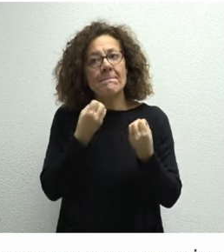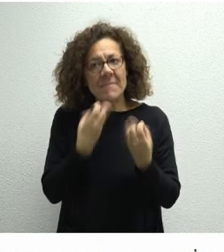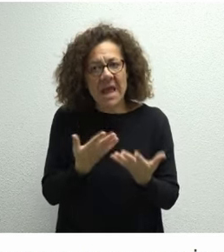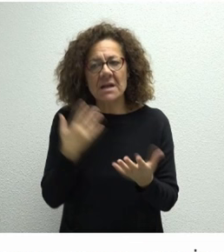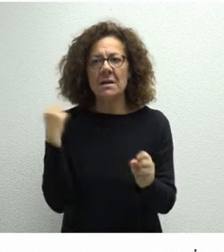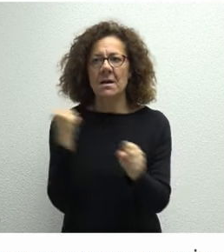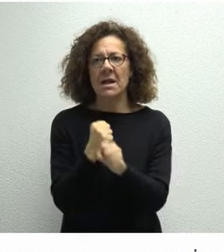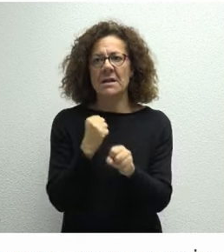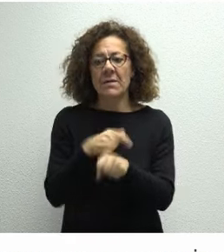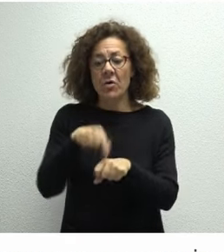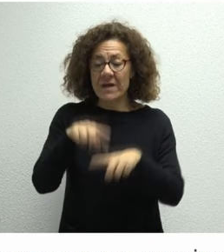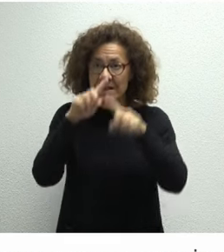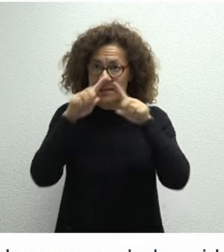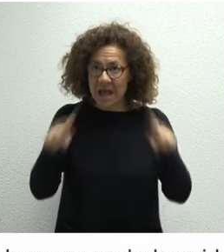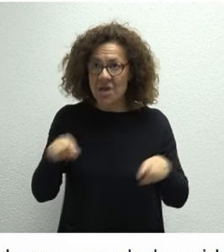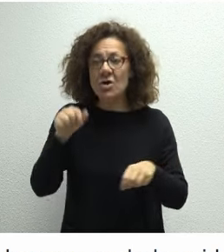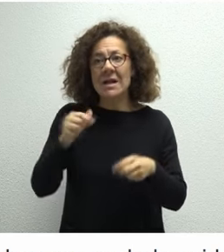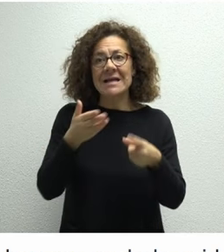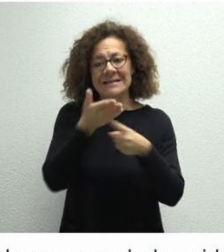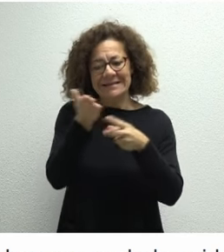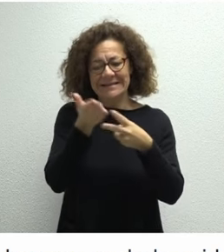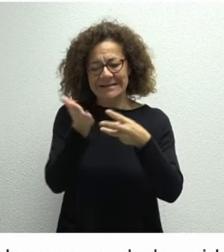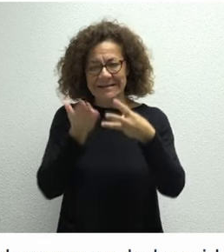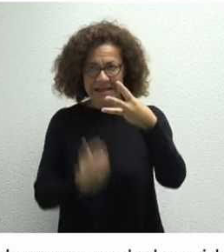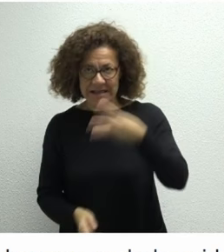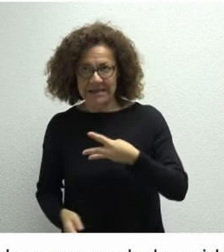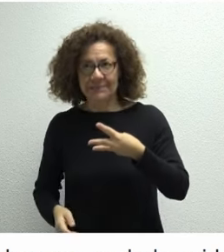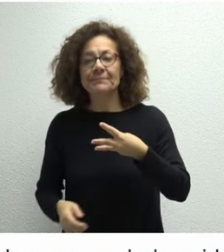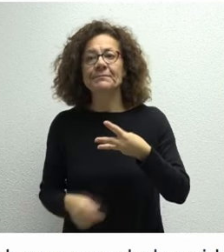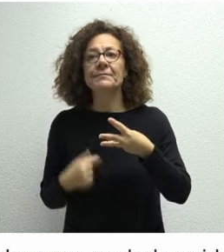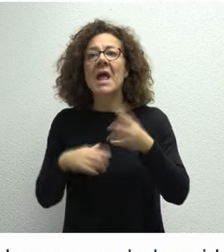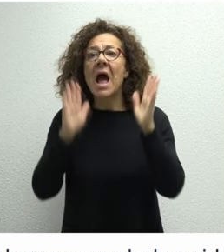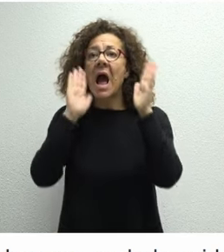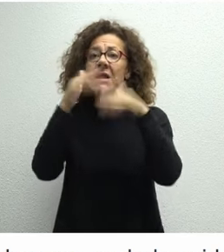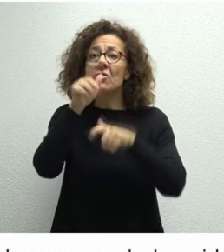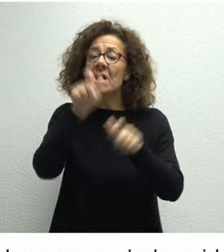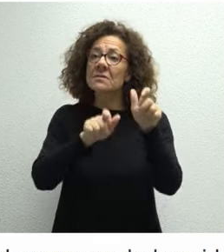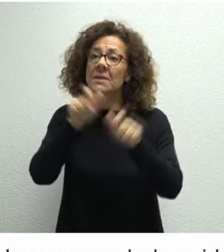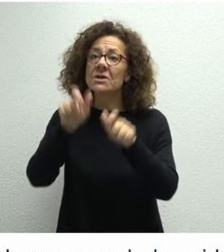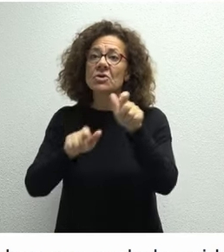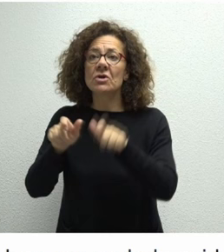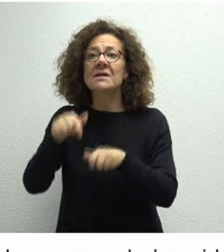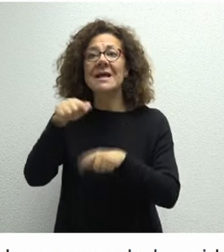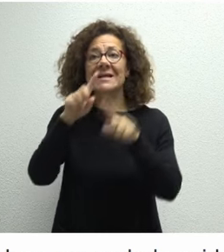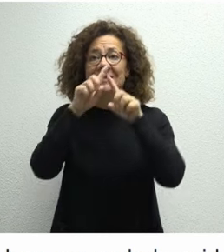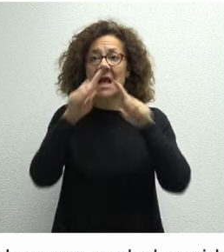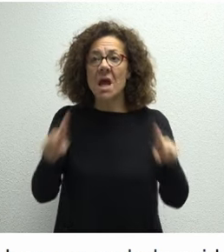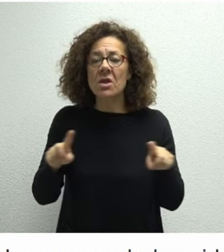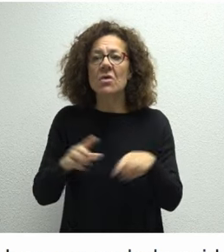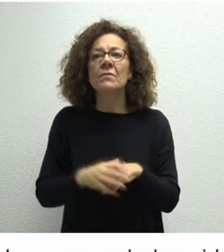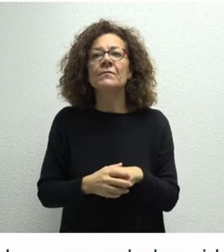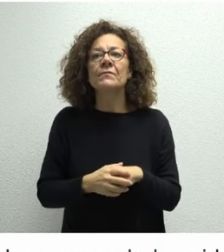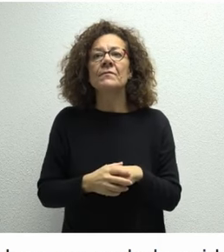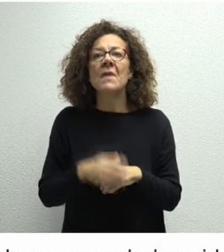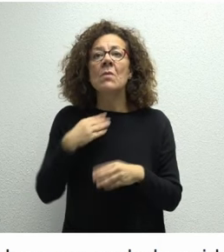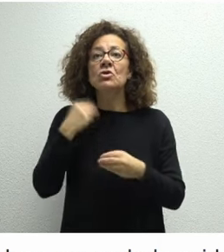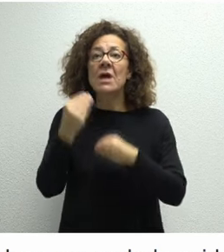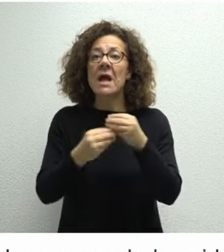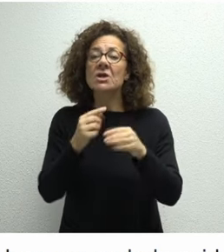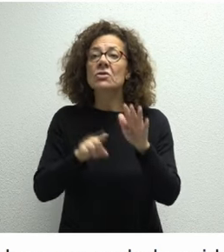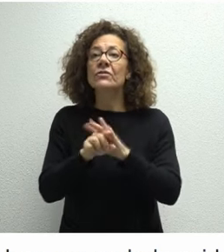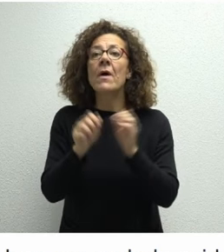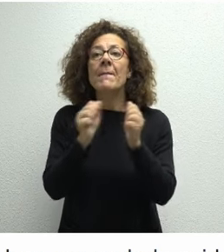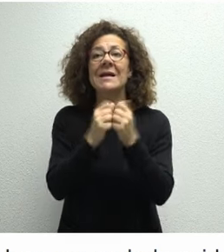el trabajo de este año en estas tres tres áreas en atención a las personas este año hemos desarrollado